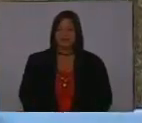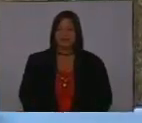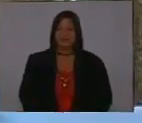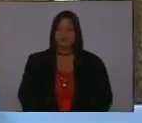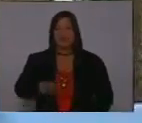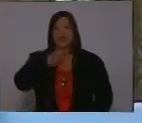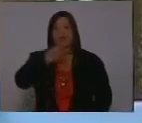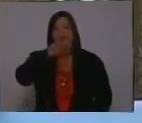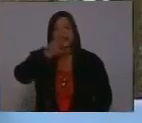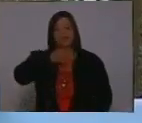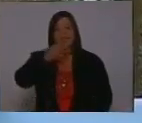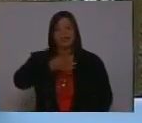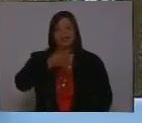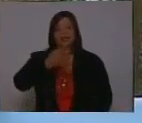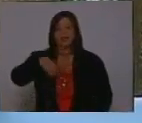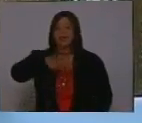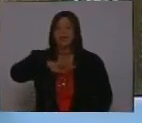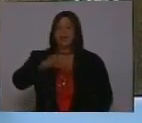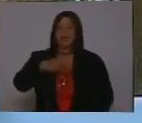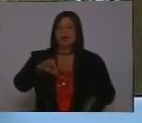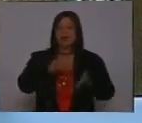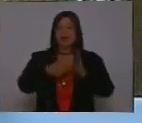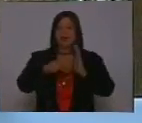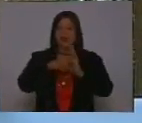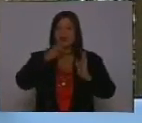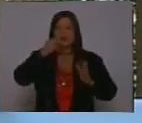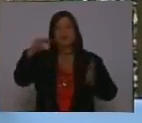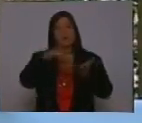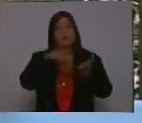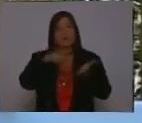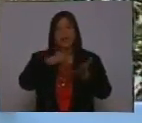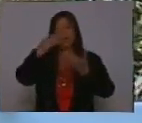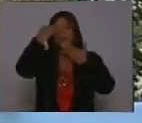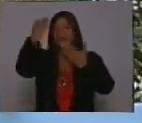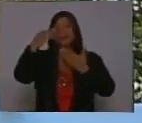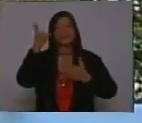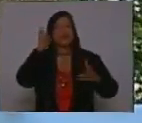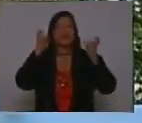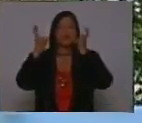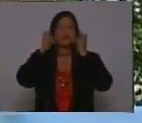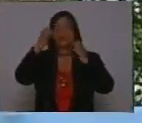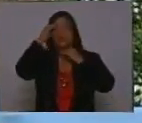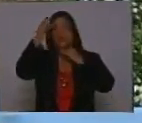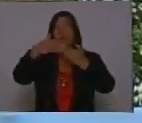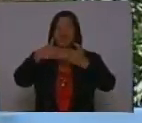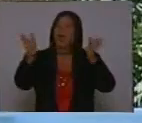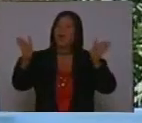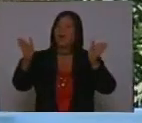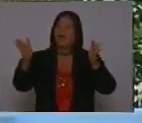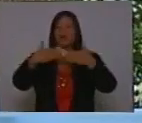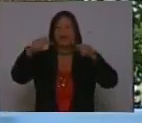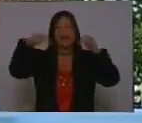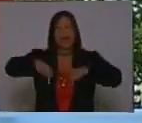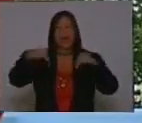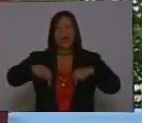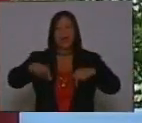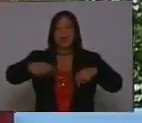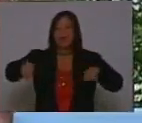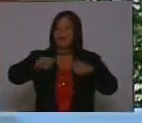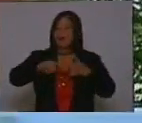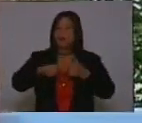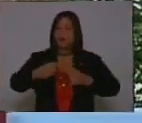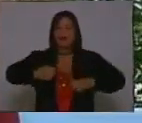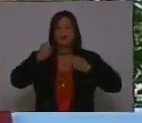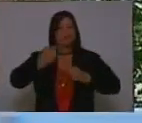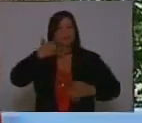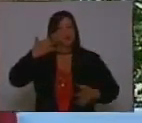Bueno, buenas tardes a este pueblo mirandino que nos está escuchando y que nos abre las puertas hoy. Orgullosa